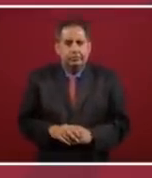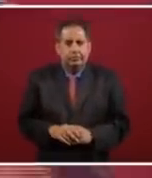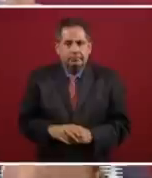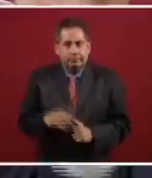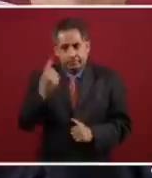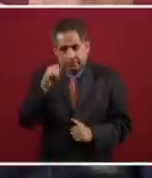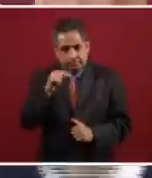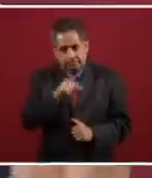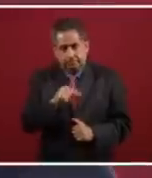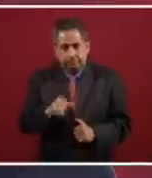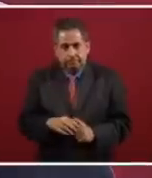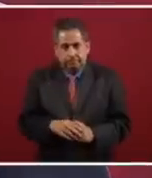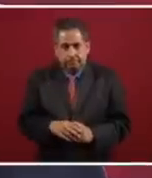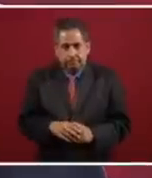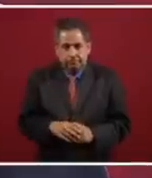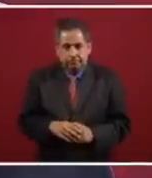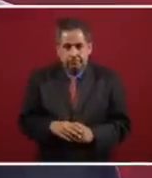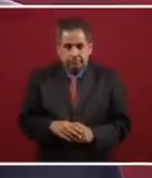para